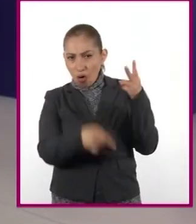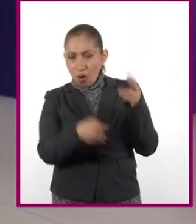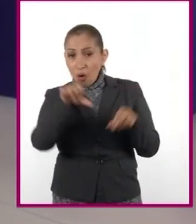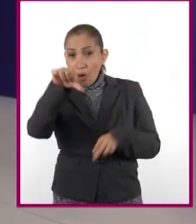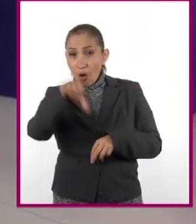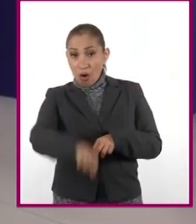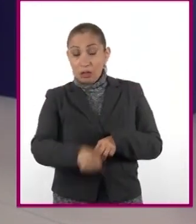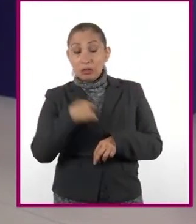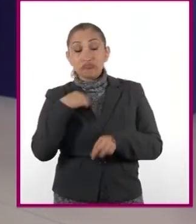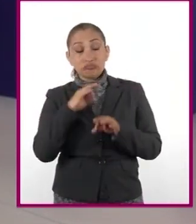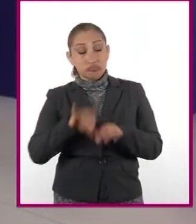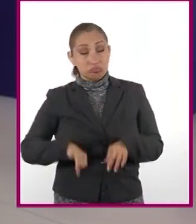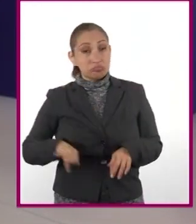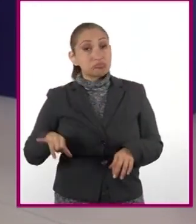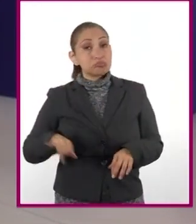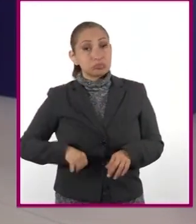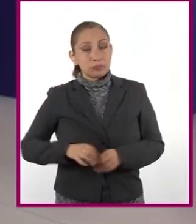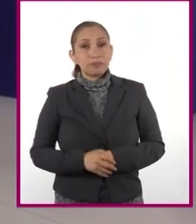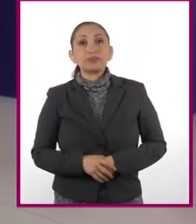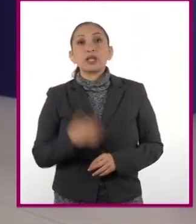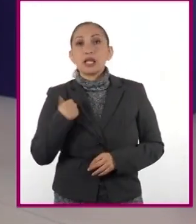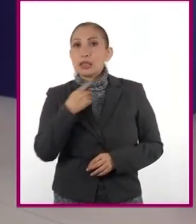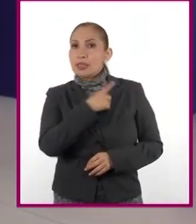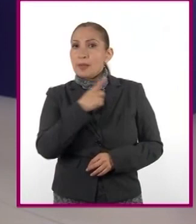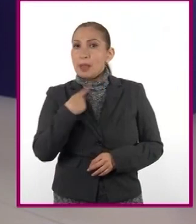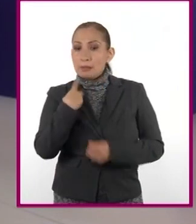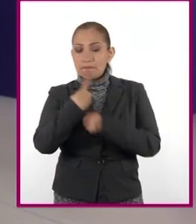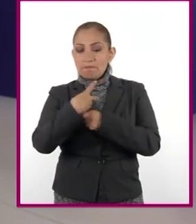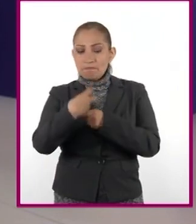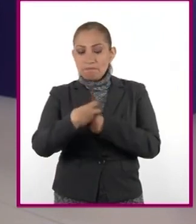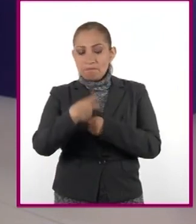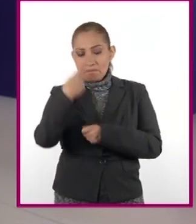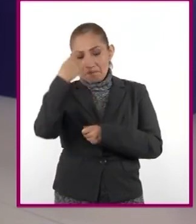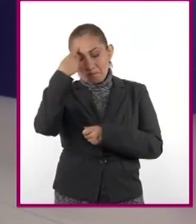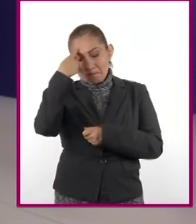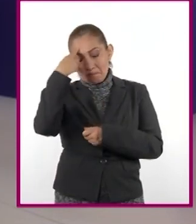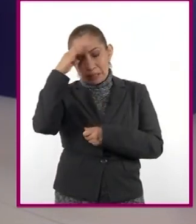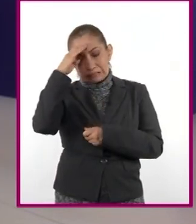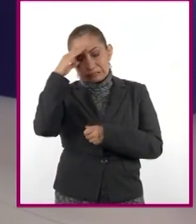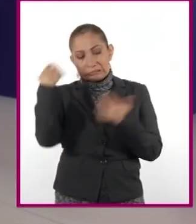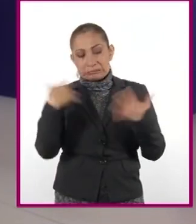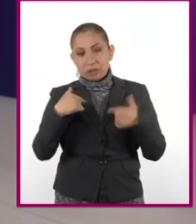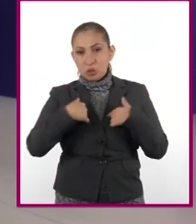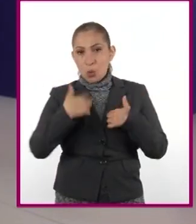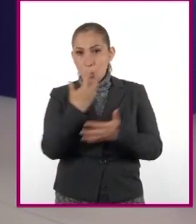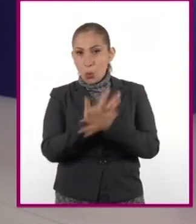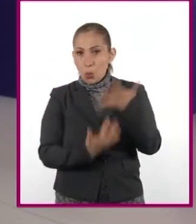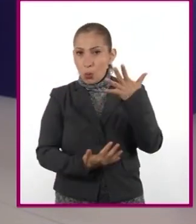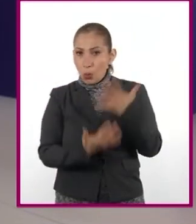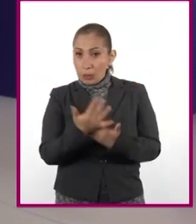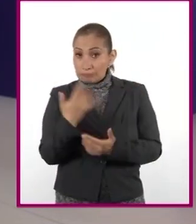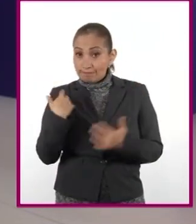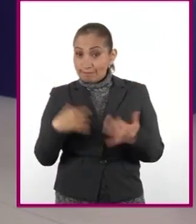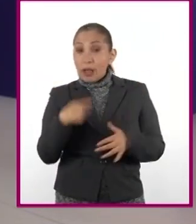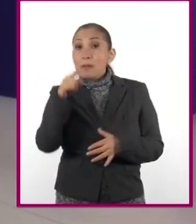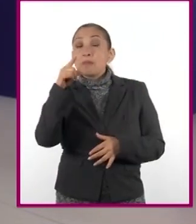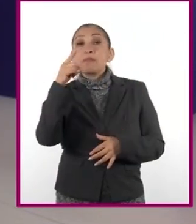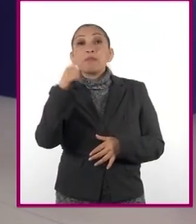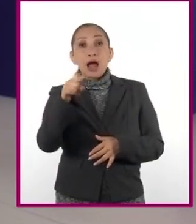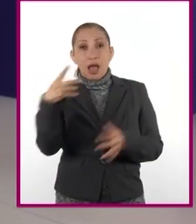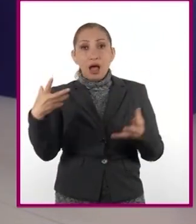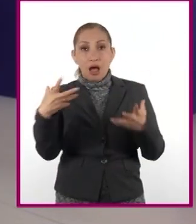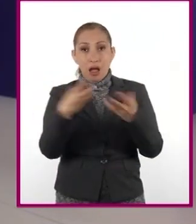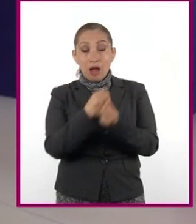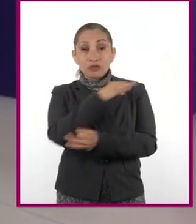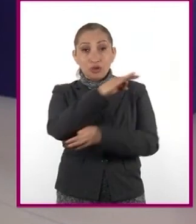hoy son muy interesantes y nos deben invitar a reflexionar sobre nuestras acciones, de tal manera que, junto